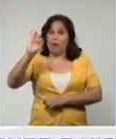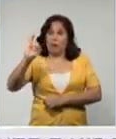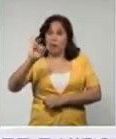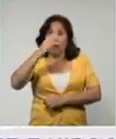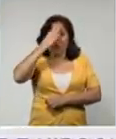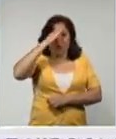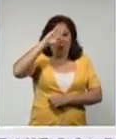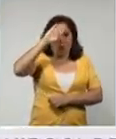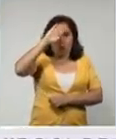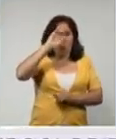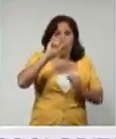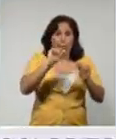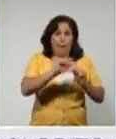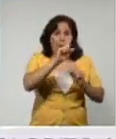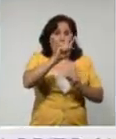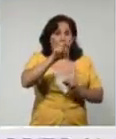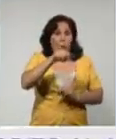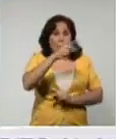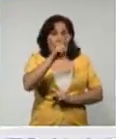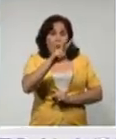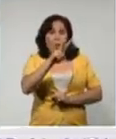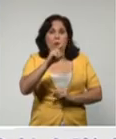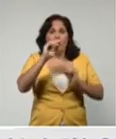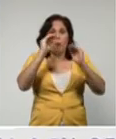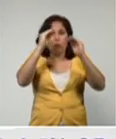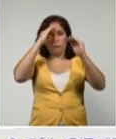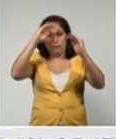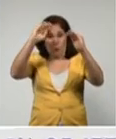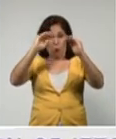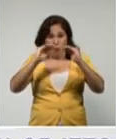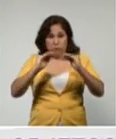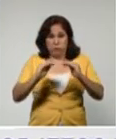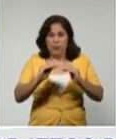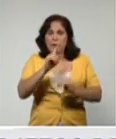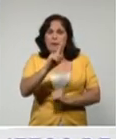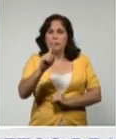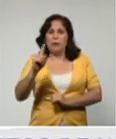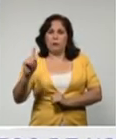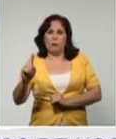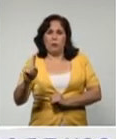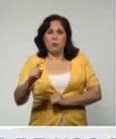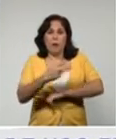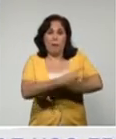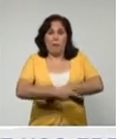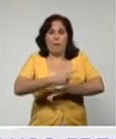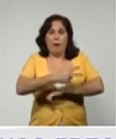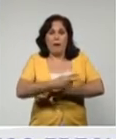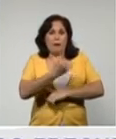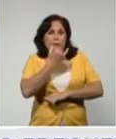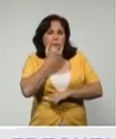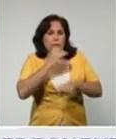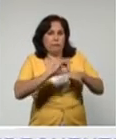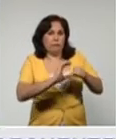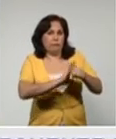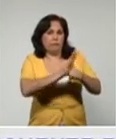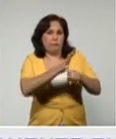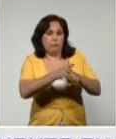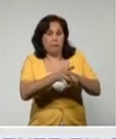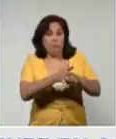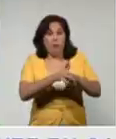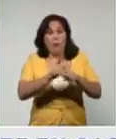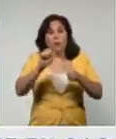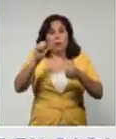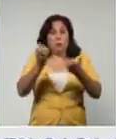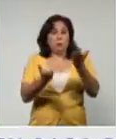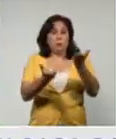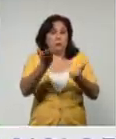Cuba ocupe la posición número 111 entre los países más afectados. Y cuando la comparamos con